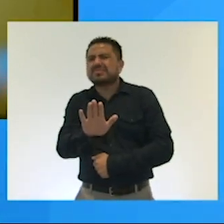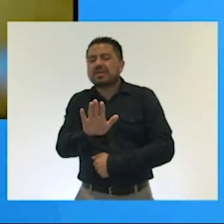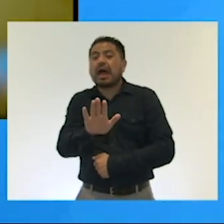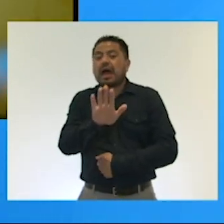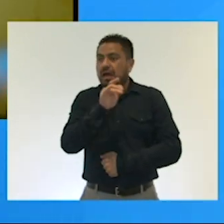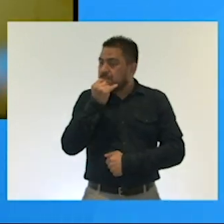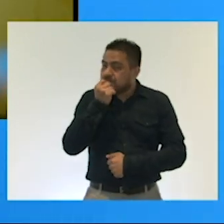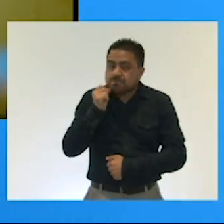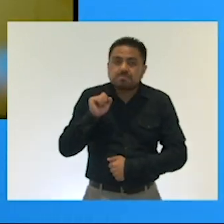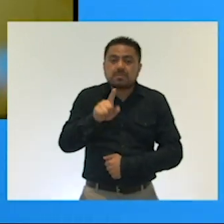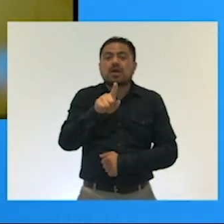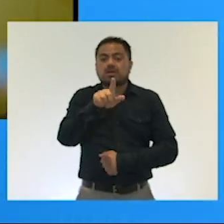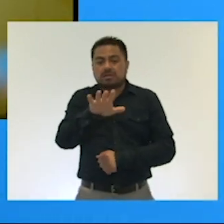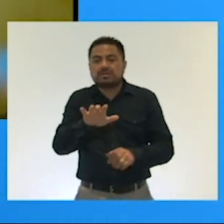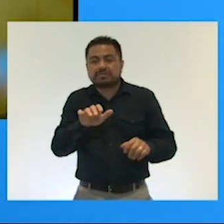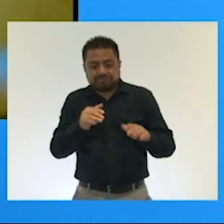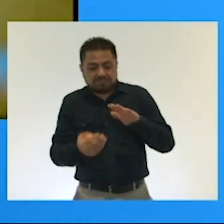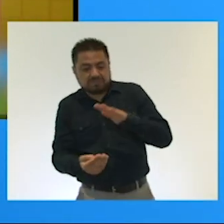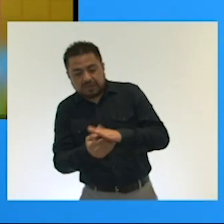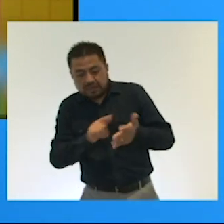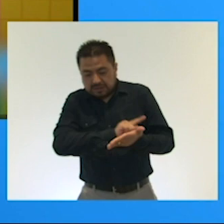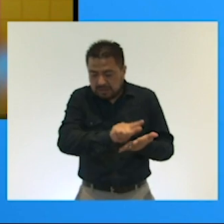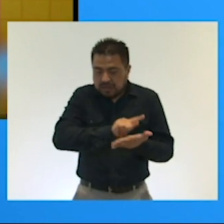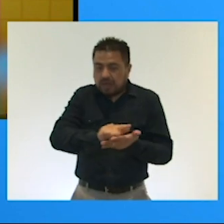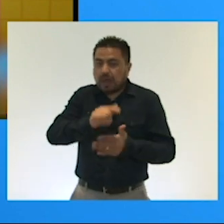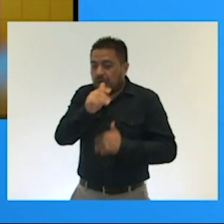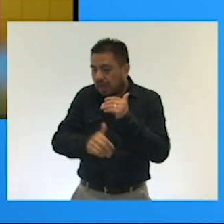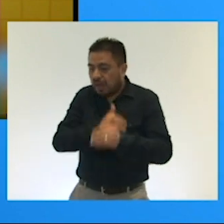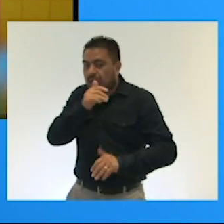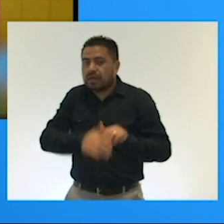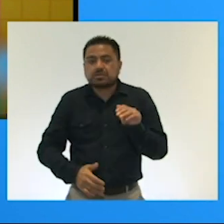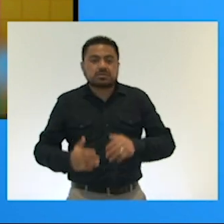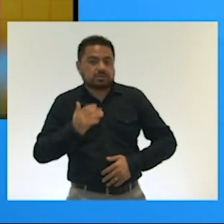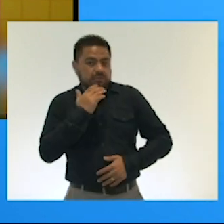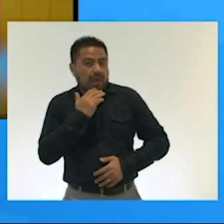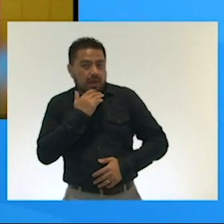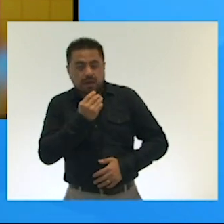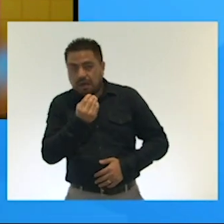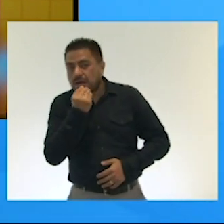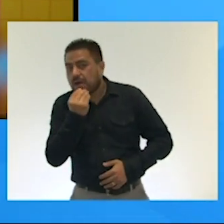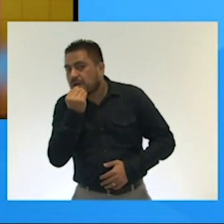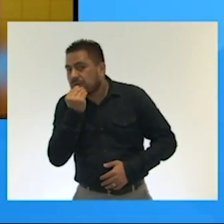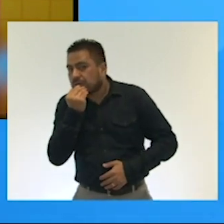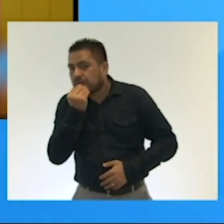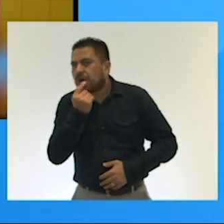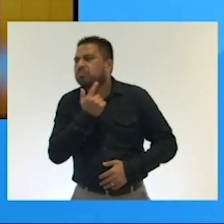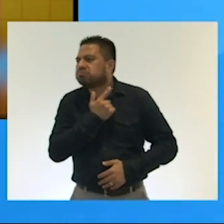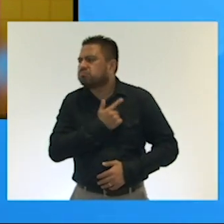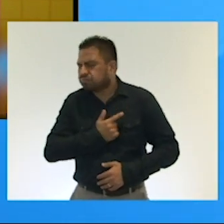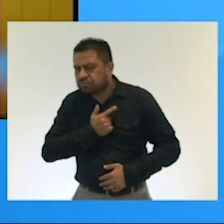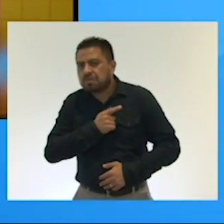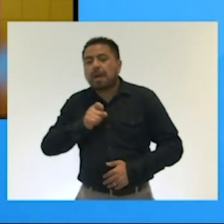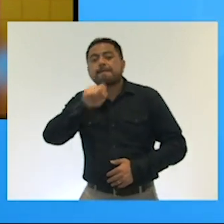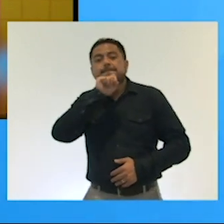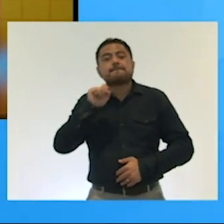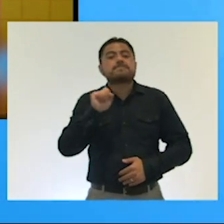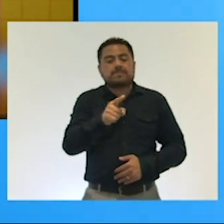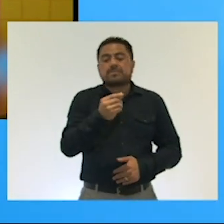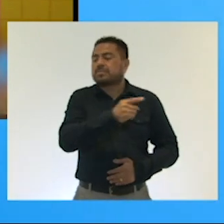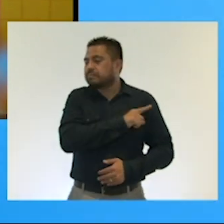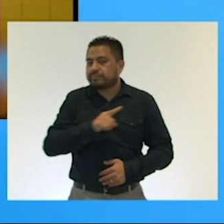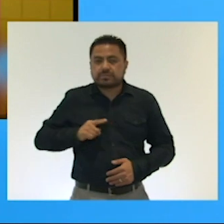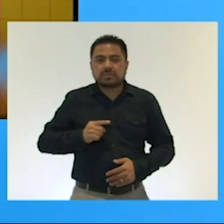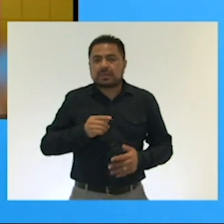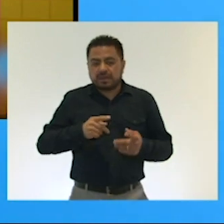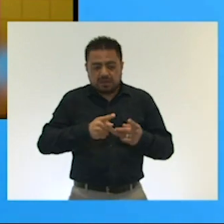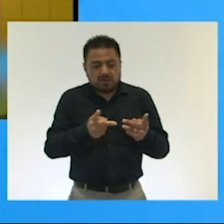Y también tienes que levantar la mesa al terminar la cena. Con gusto. Y también tienes que lavar